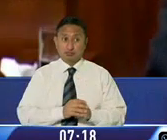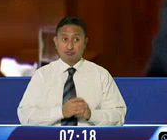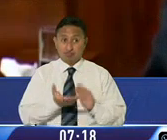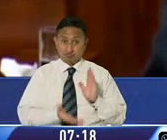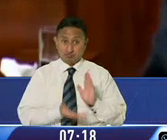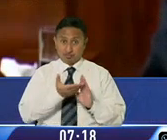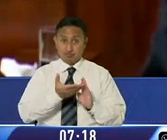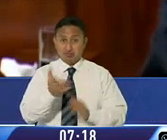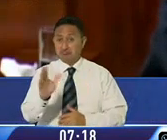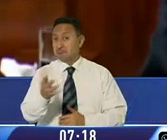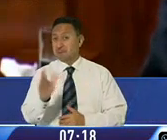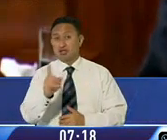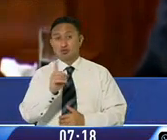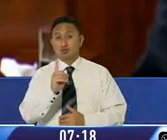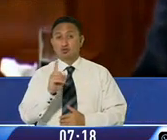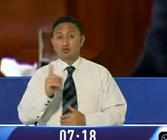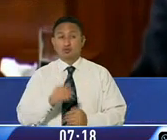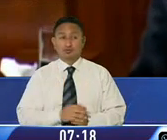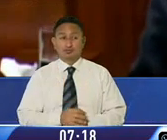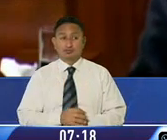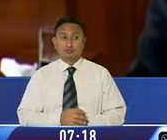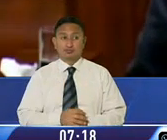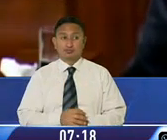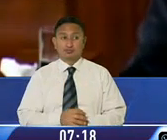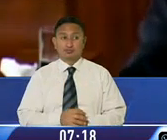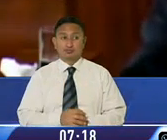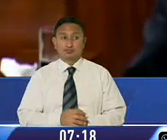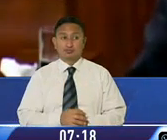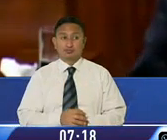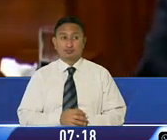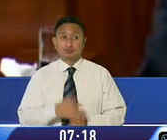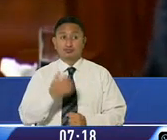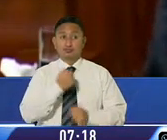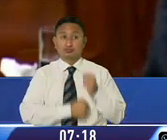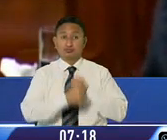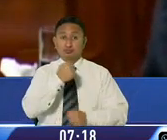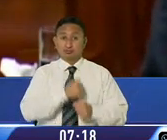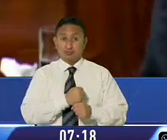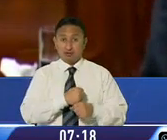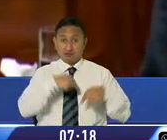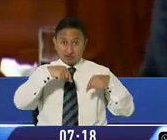aumento. No hay aumento desde hace años.